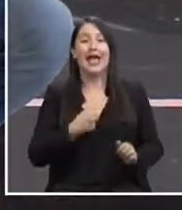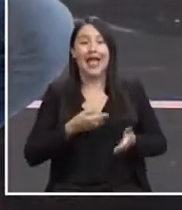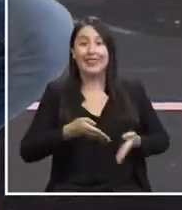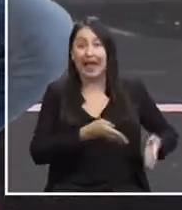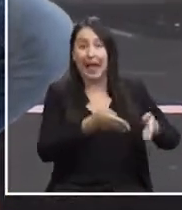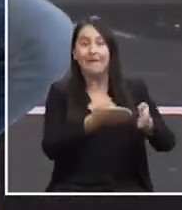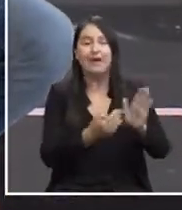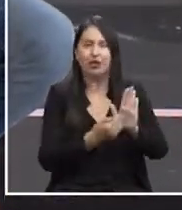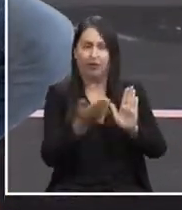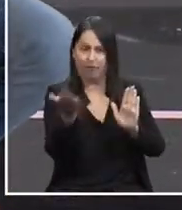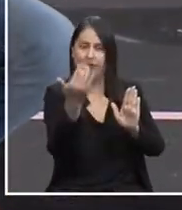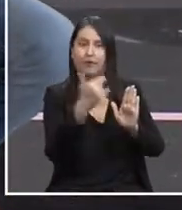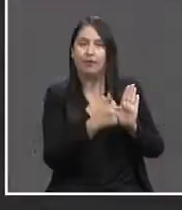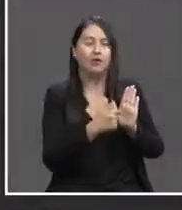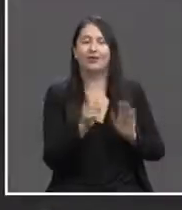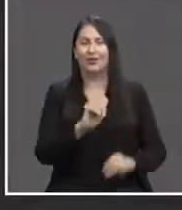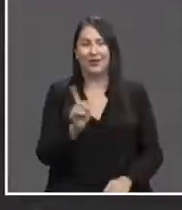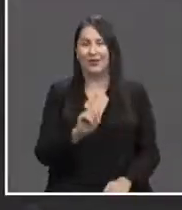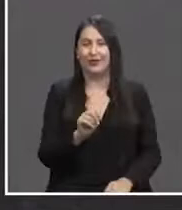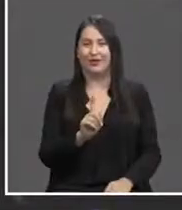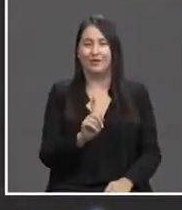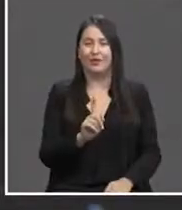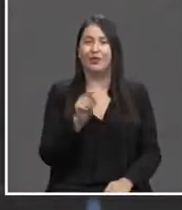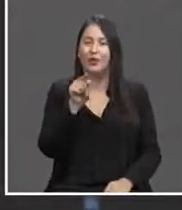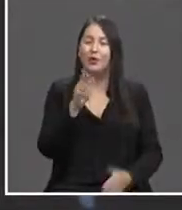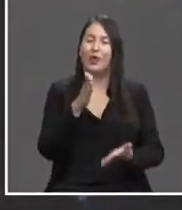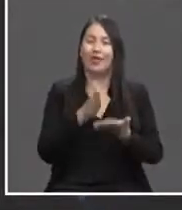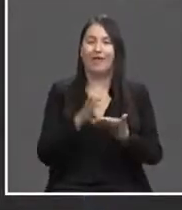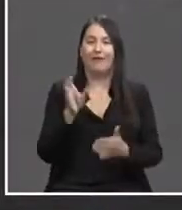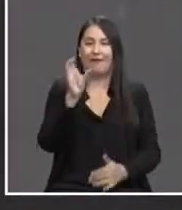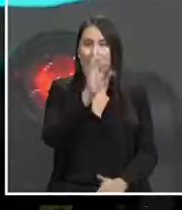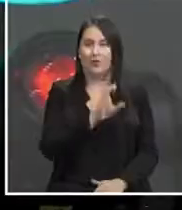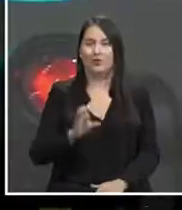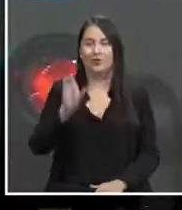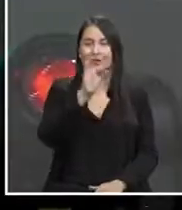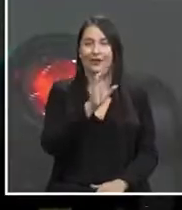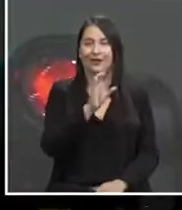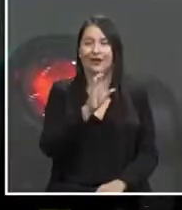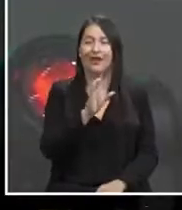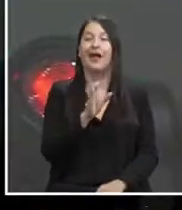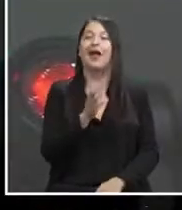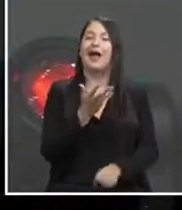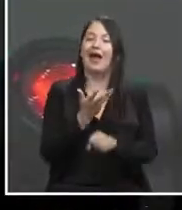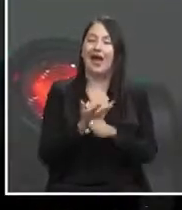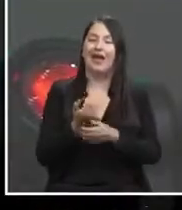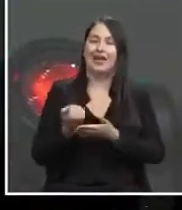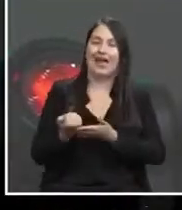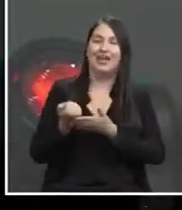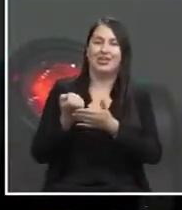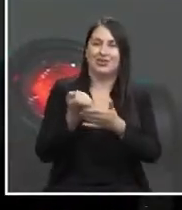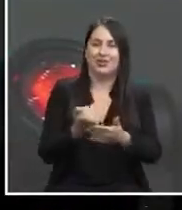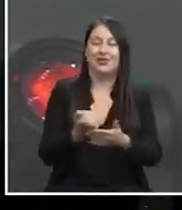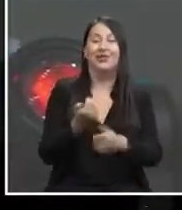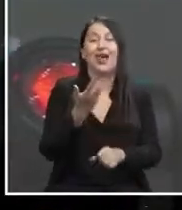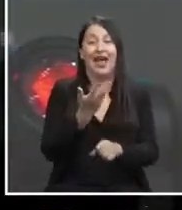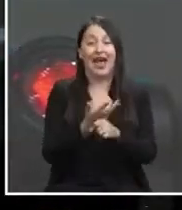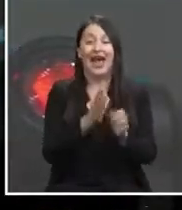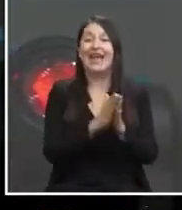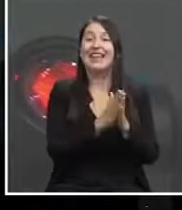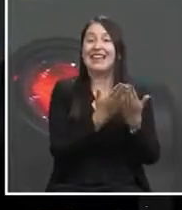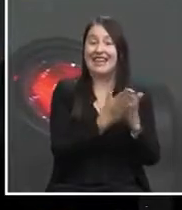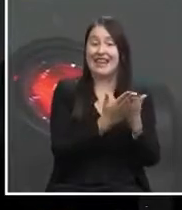acá. No va a ser así. Y desde ese punto de vista hay ayuda, hay libros,